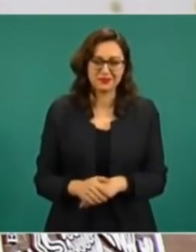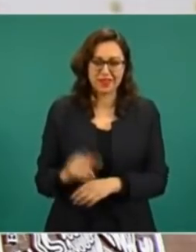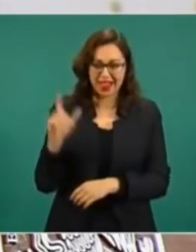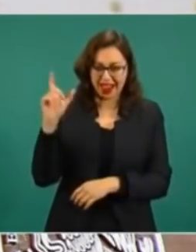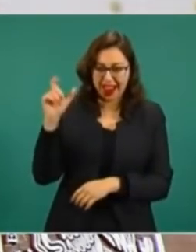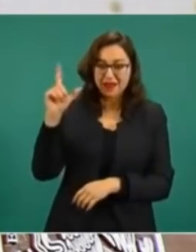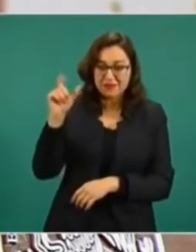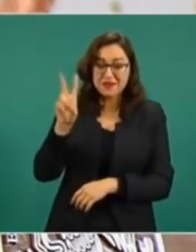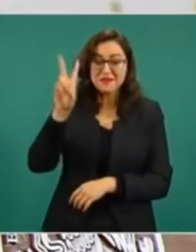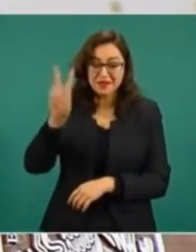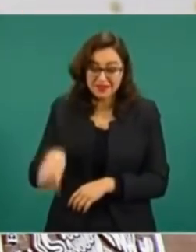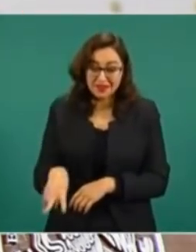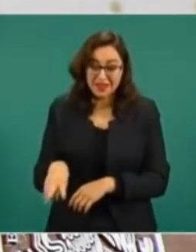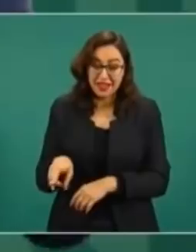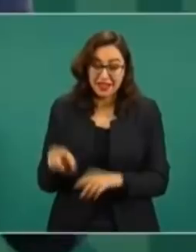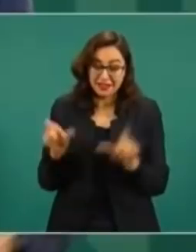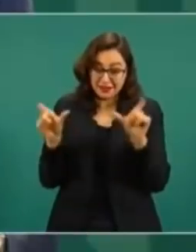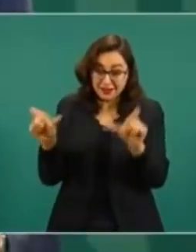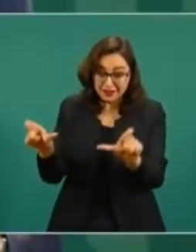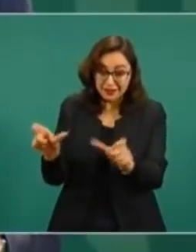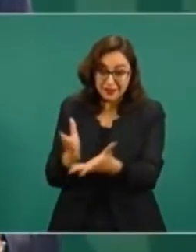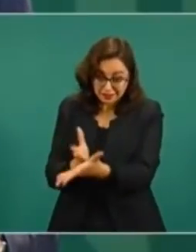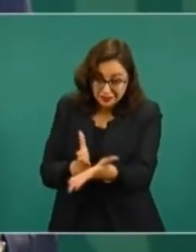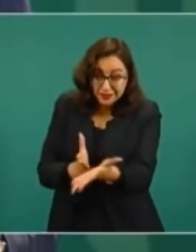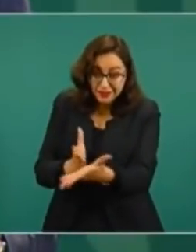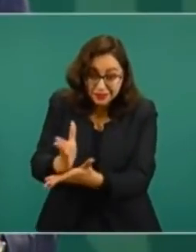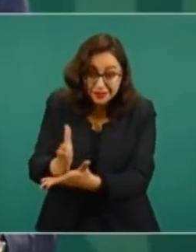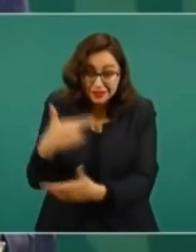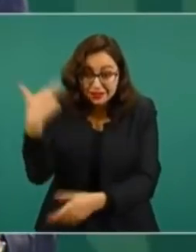por los puestos fronterizos.